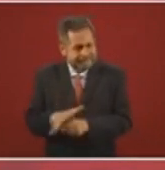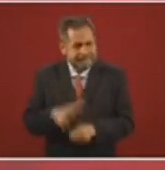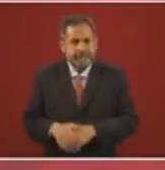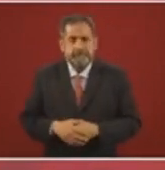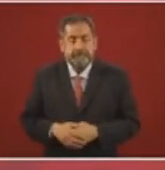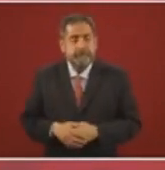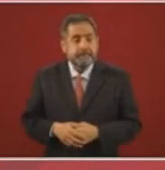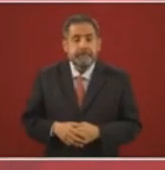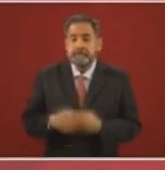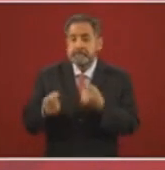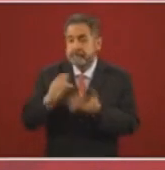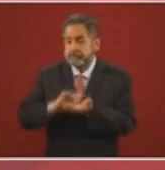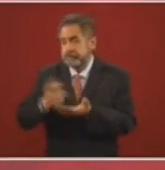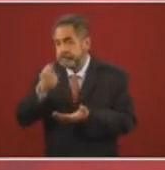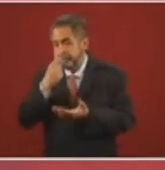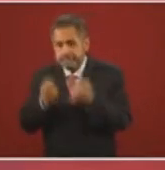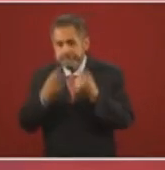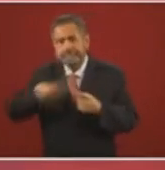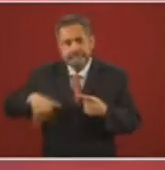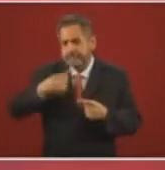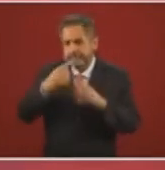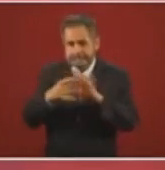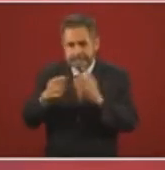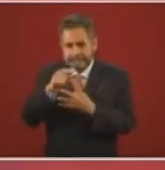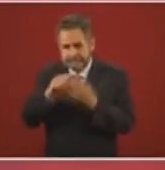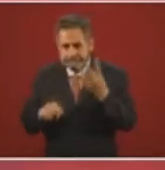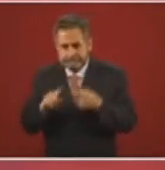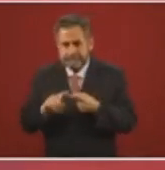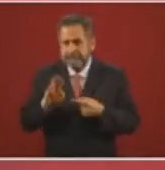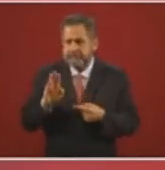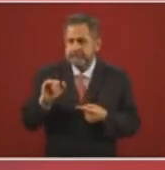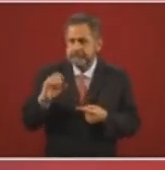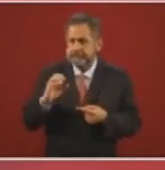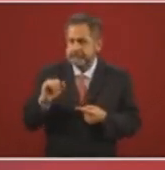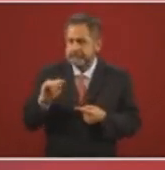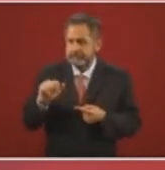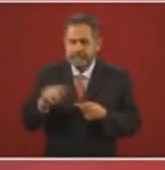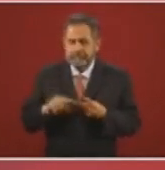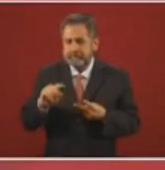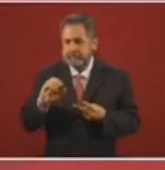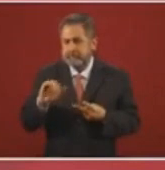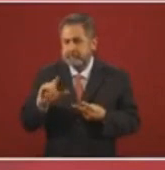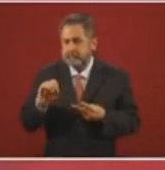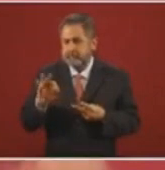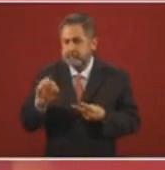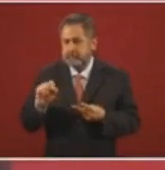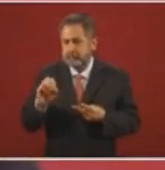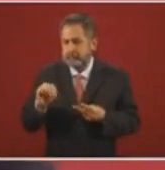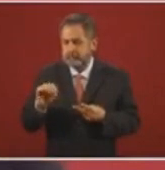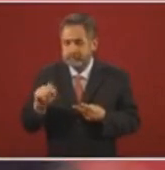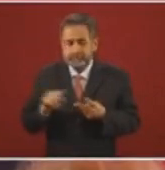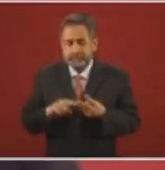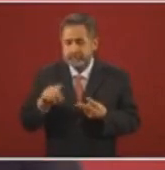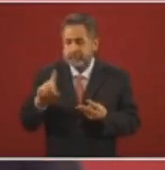los medicamentos y ya dije cuáles son en particular vincristina y fosfamina ciclofosfamida seguimos y seguiremos